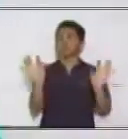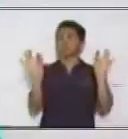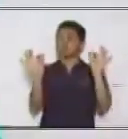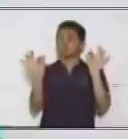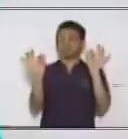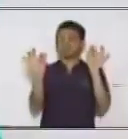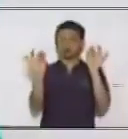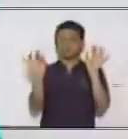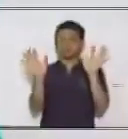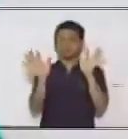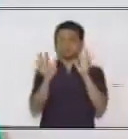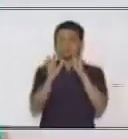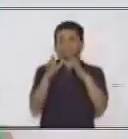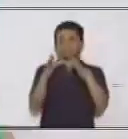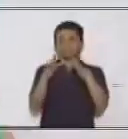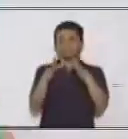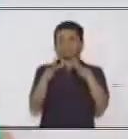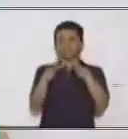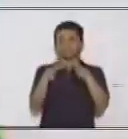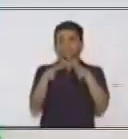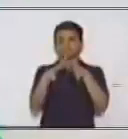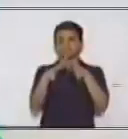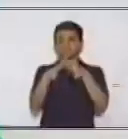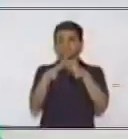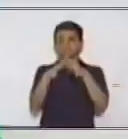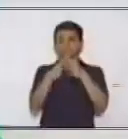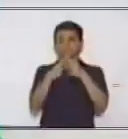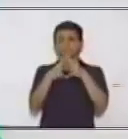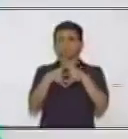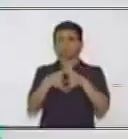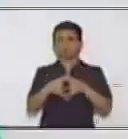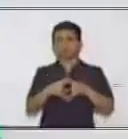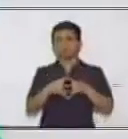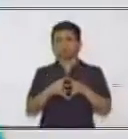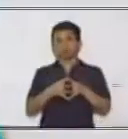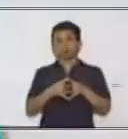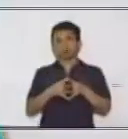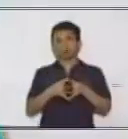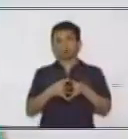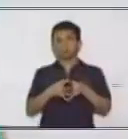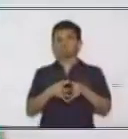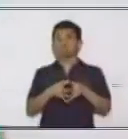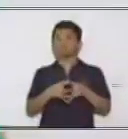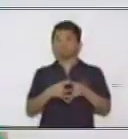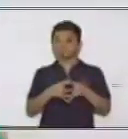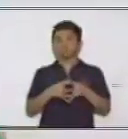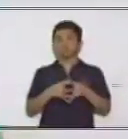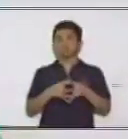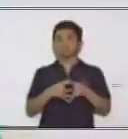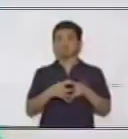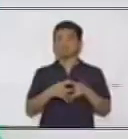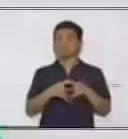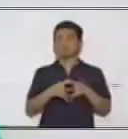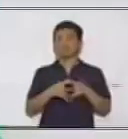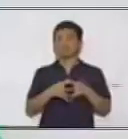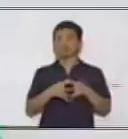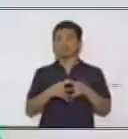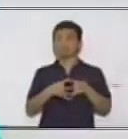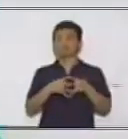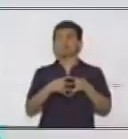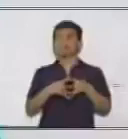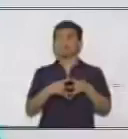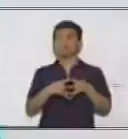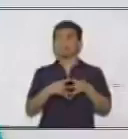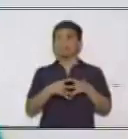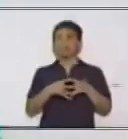de los dedos, una enfrente de la otra. ¿Sí? Y vamos a hacer una serie de ejercicios, serie de 20, así